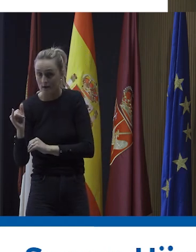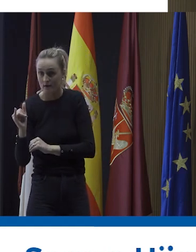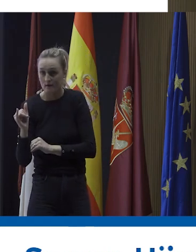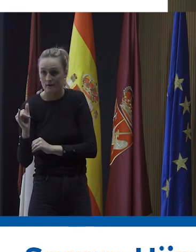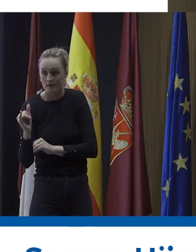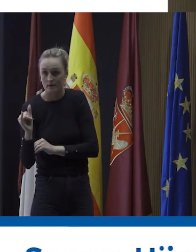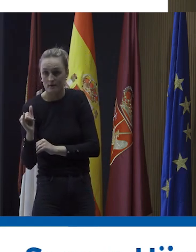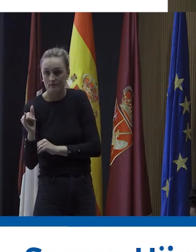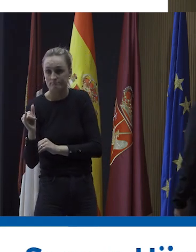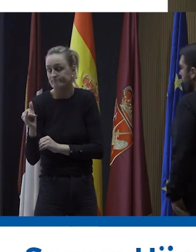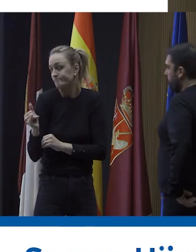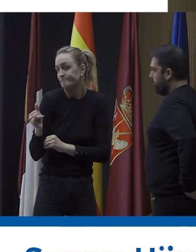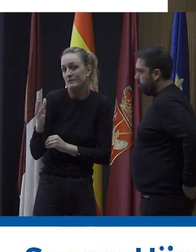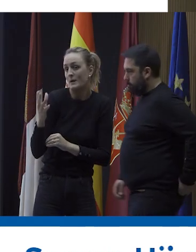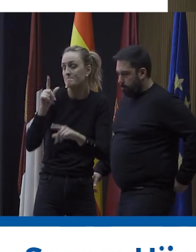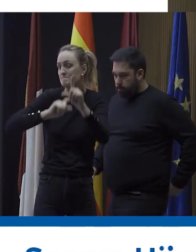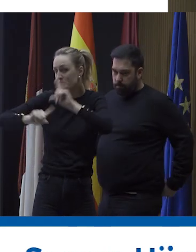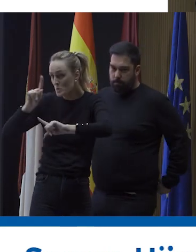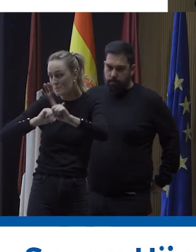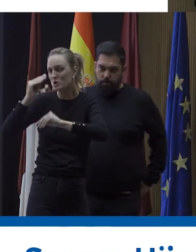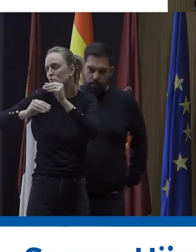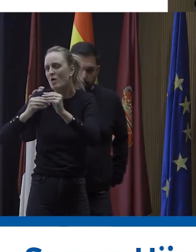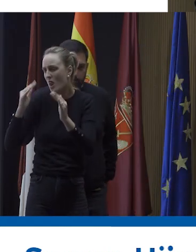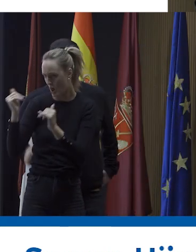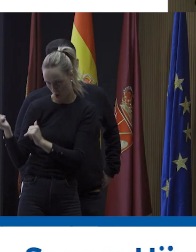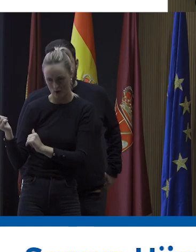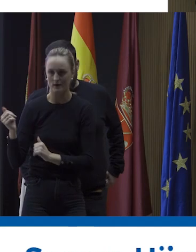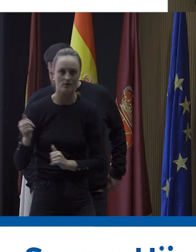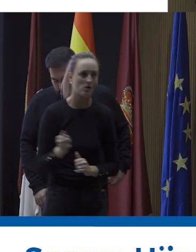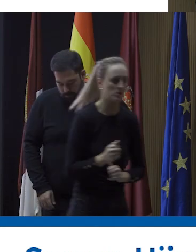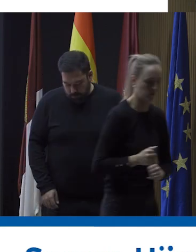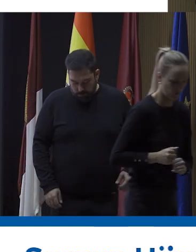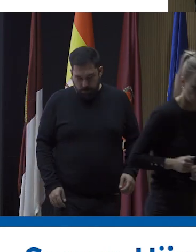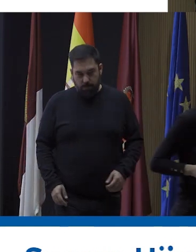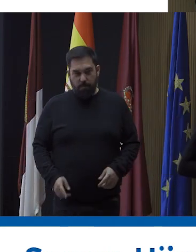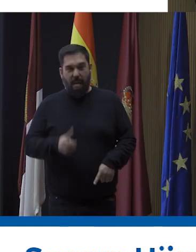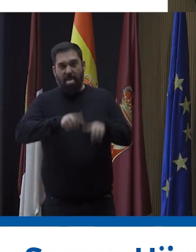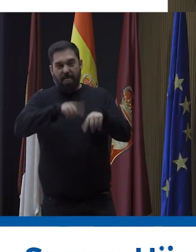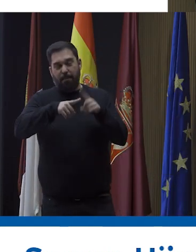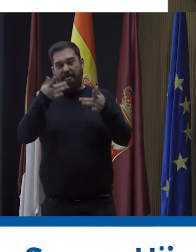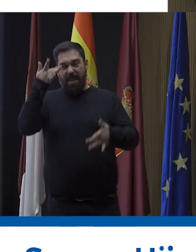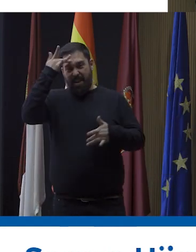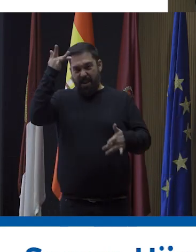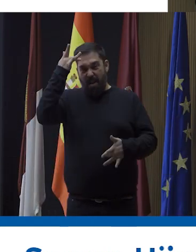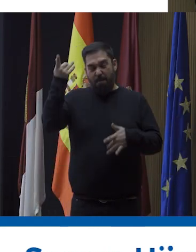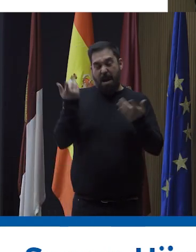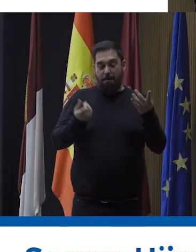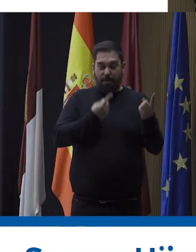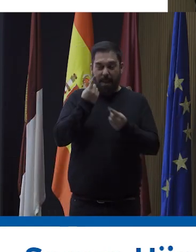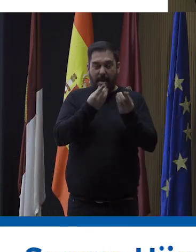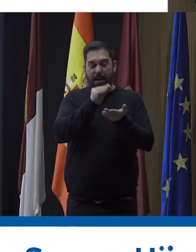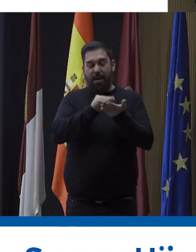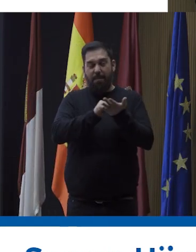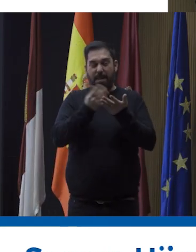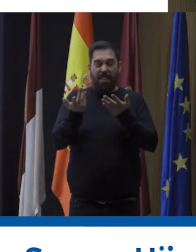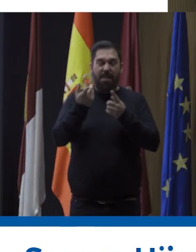Pues no es que tenga, el problema no es si tiene solución o no, depende de los síntomas, porque a veces hay mujeres que tienen un